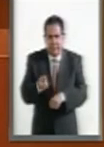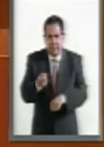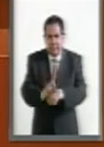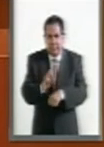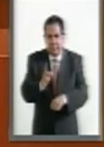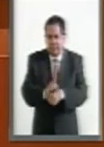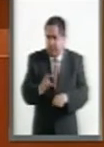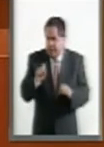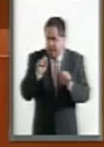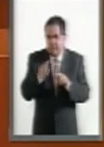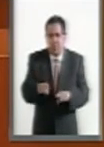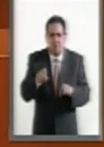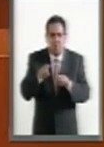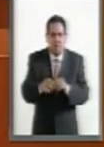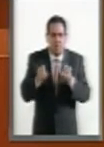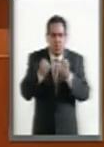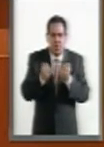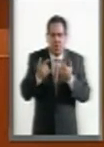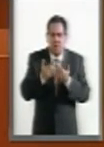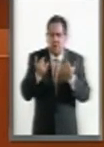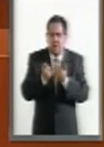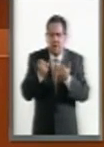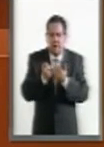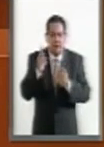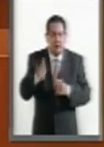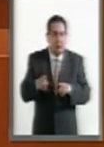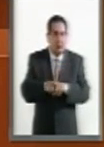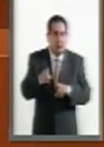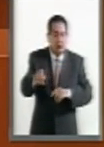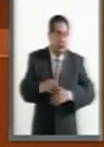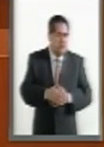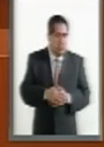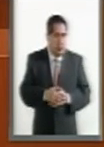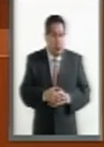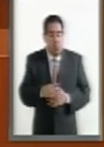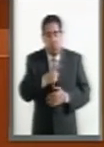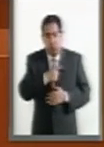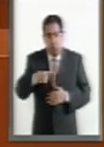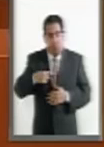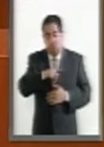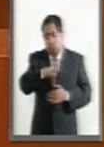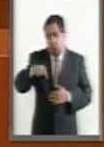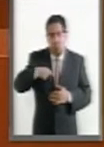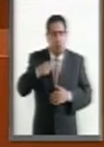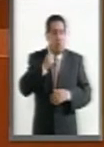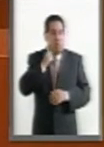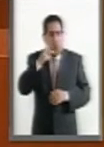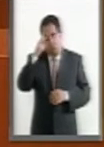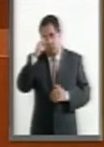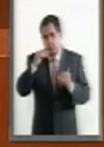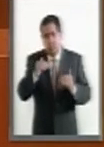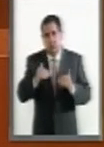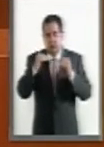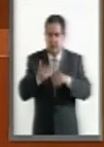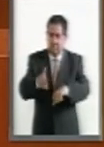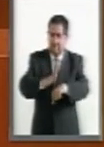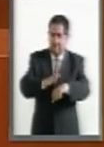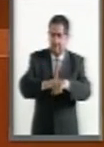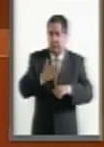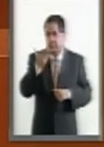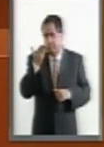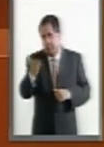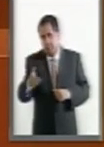repite las mismas historias. Es nuestro deber desde el Senado de la República solicitar a la